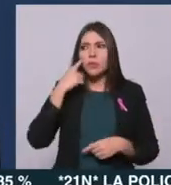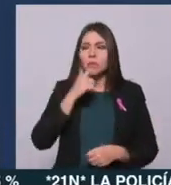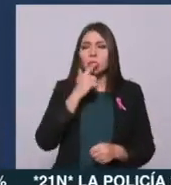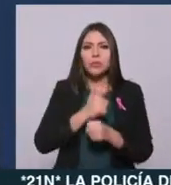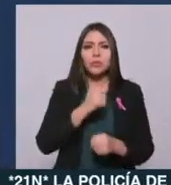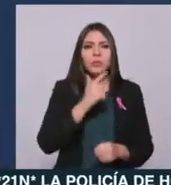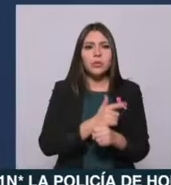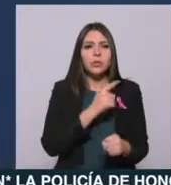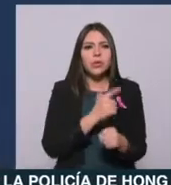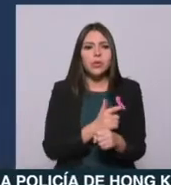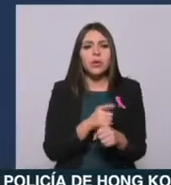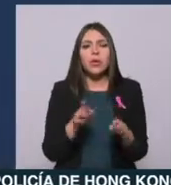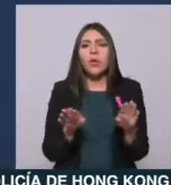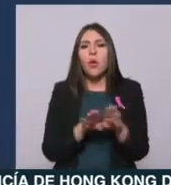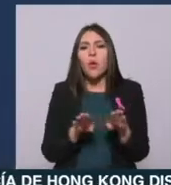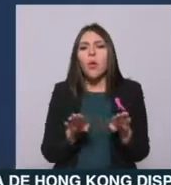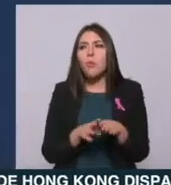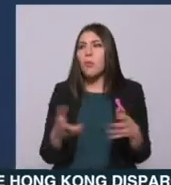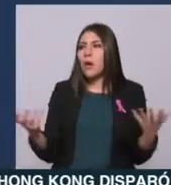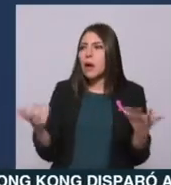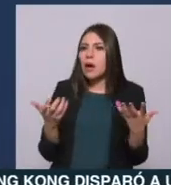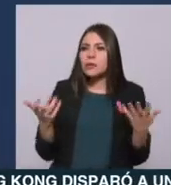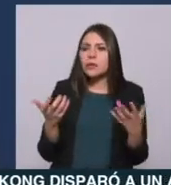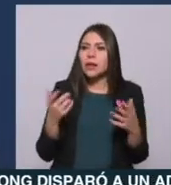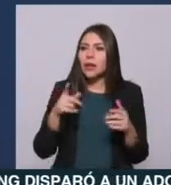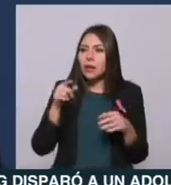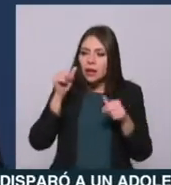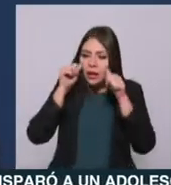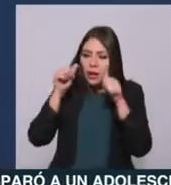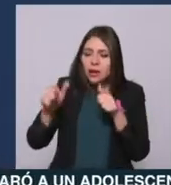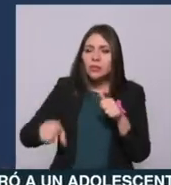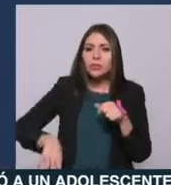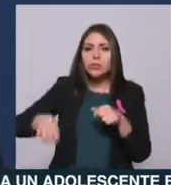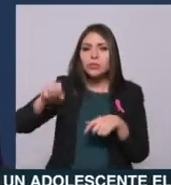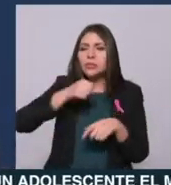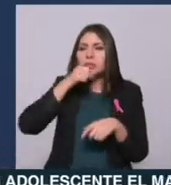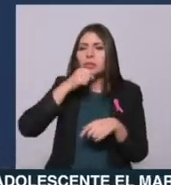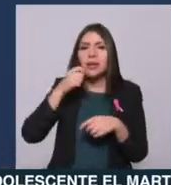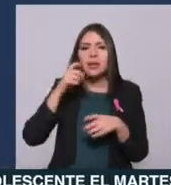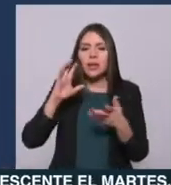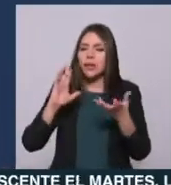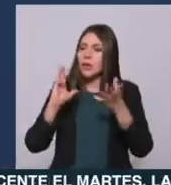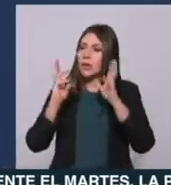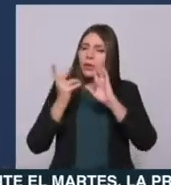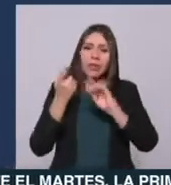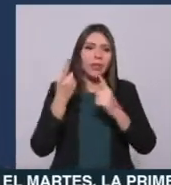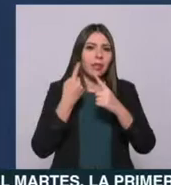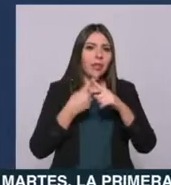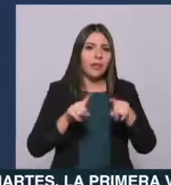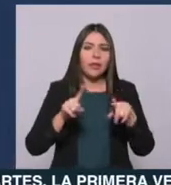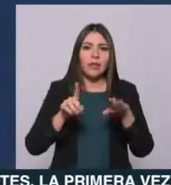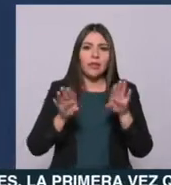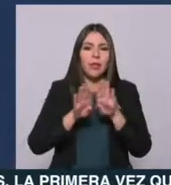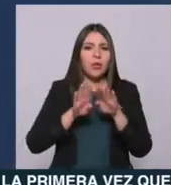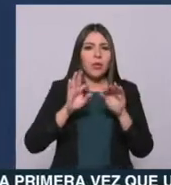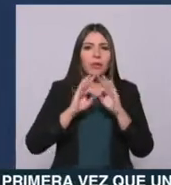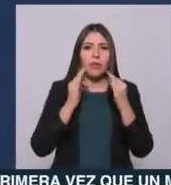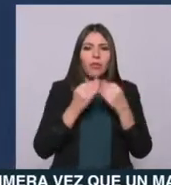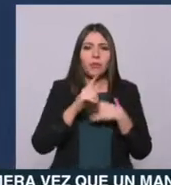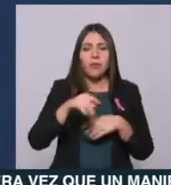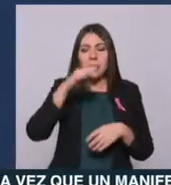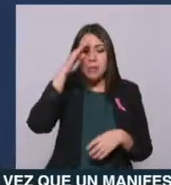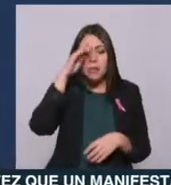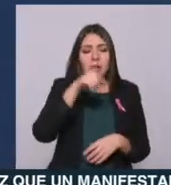eso y de cómo tienen que voltear a ver esto de otra forma y no nada más con lo que el estereotipo de fragilidad,